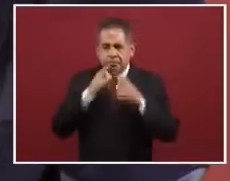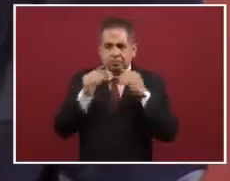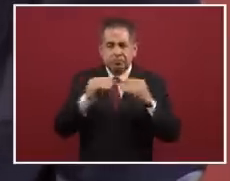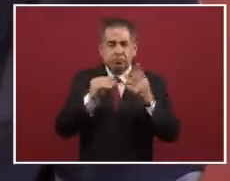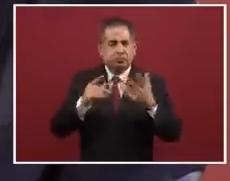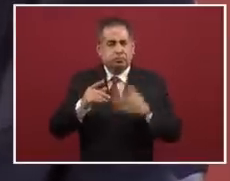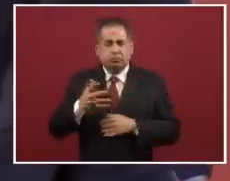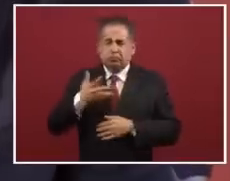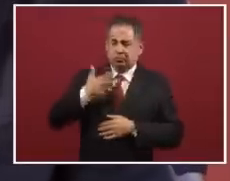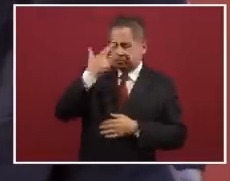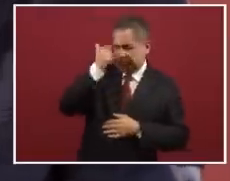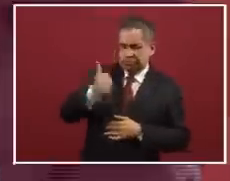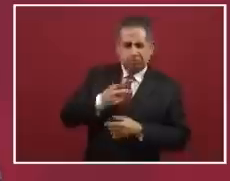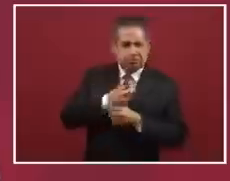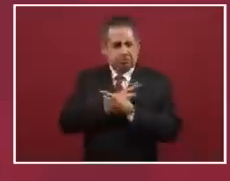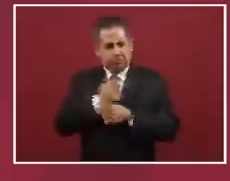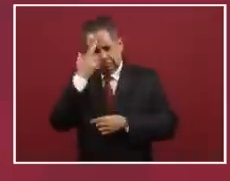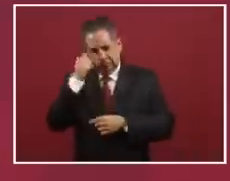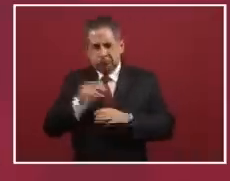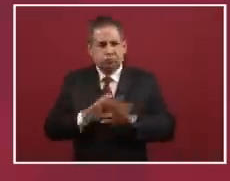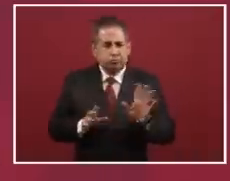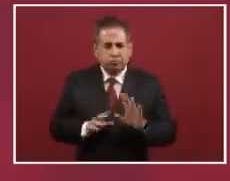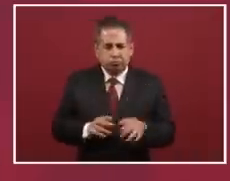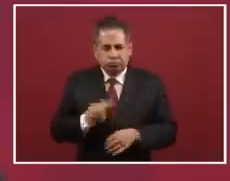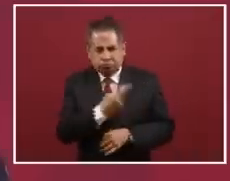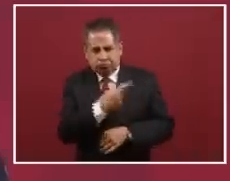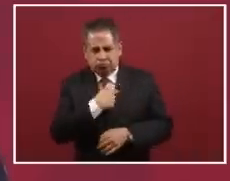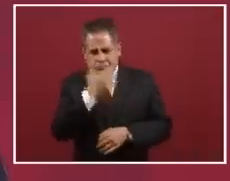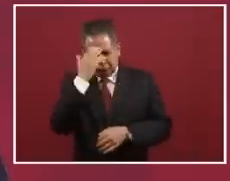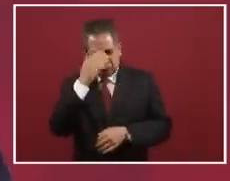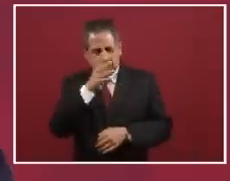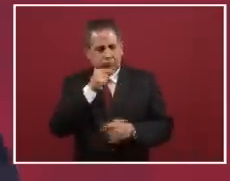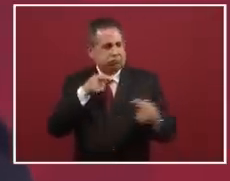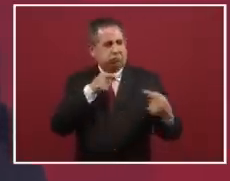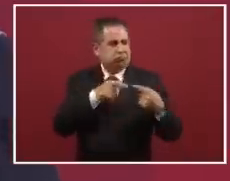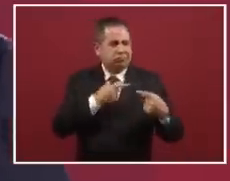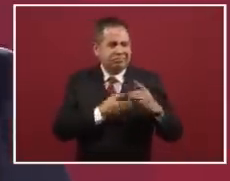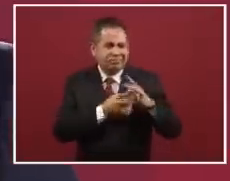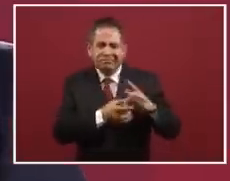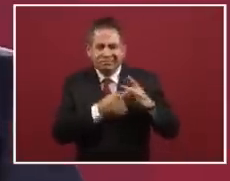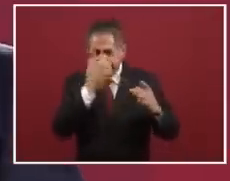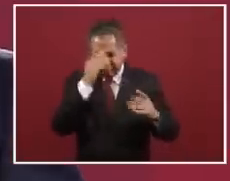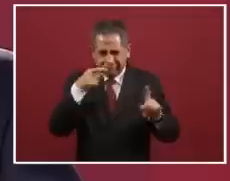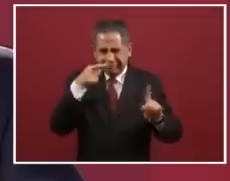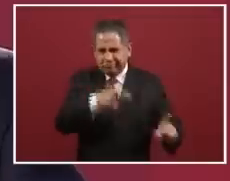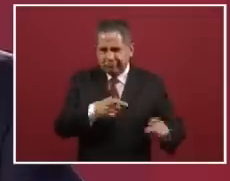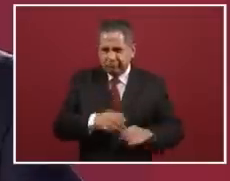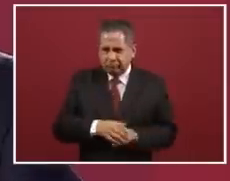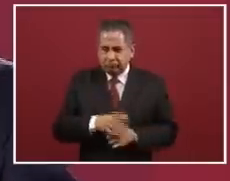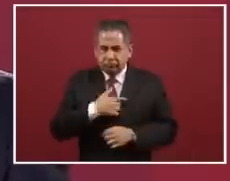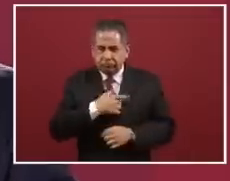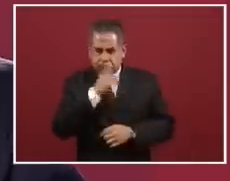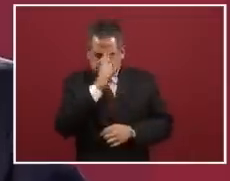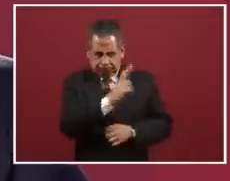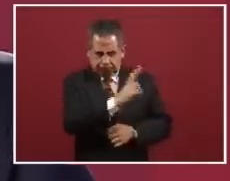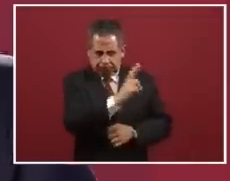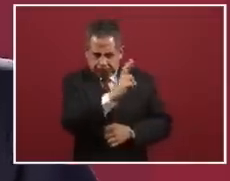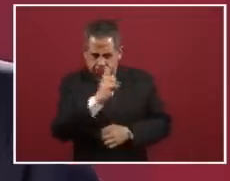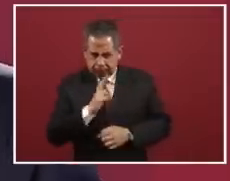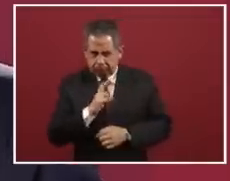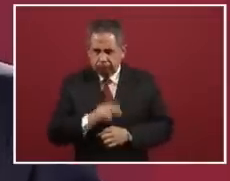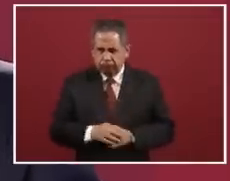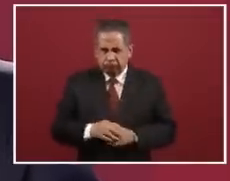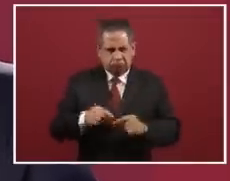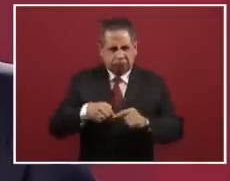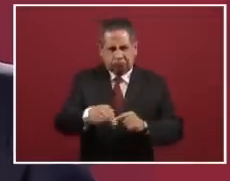autoridades morales, porque nos conocemos muy bien él y yo. Y creo que nos respetamos. Lo voy a ver en